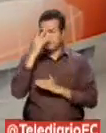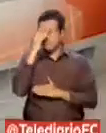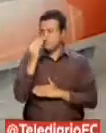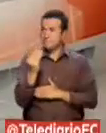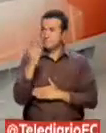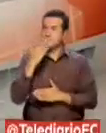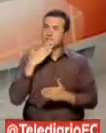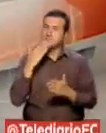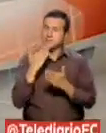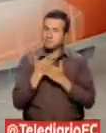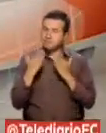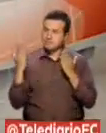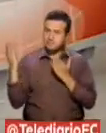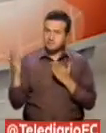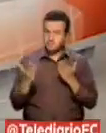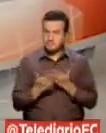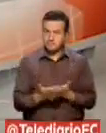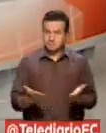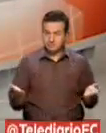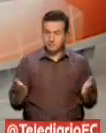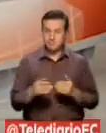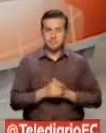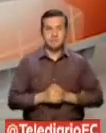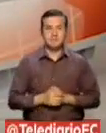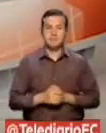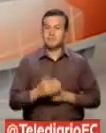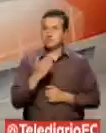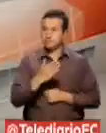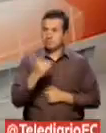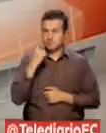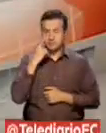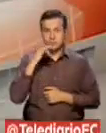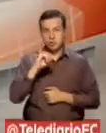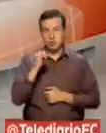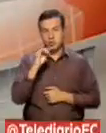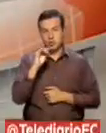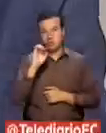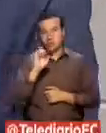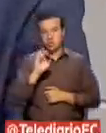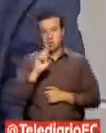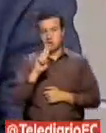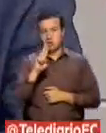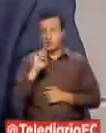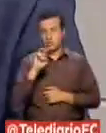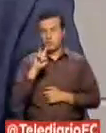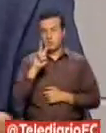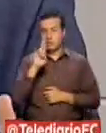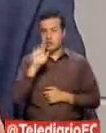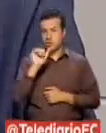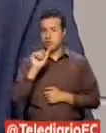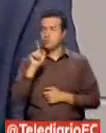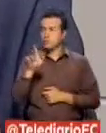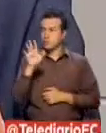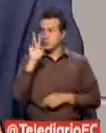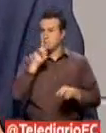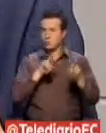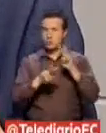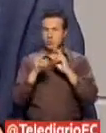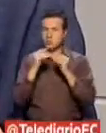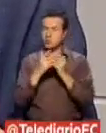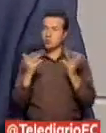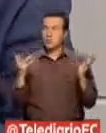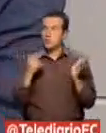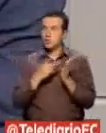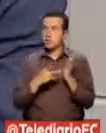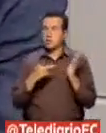gracias por estar aquí. Comenzamos con usted, José Rivera. Díganos, ¿cuál es su diagnóstico? ¿Qué ocurre en las